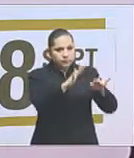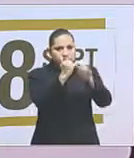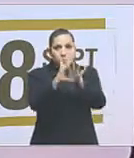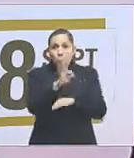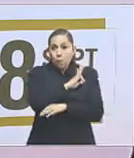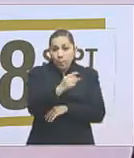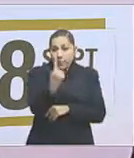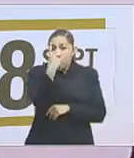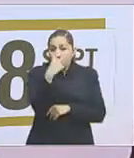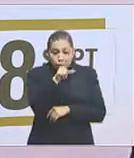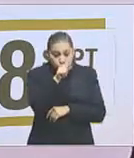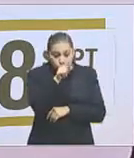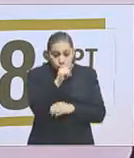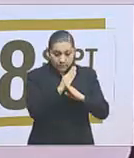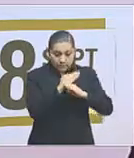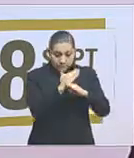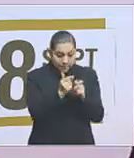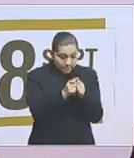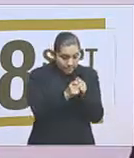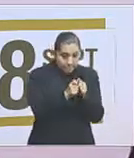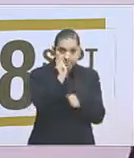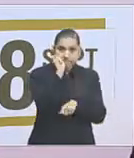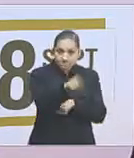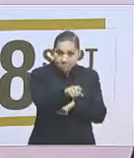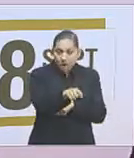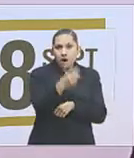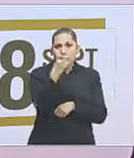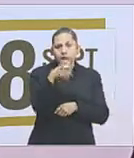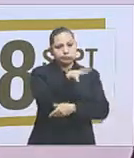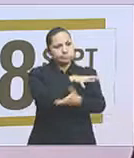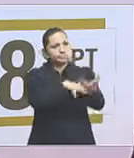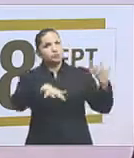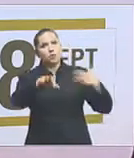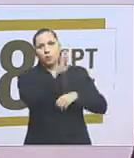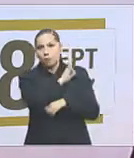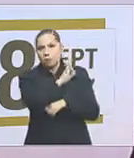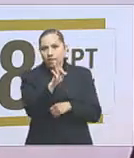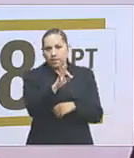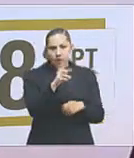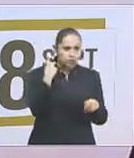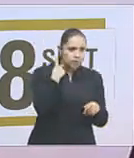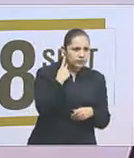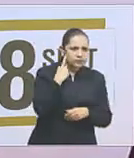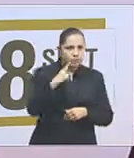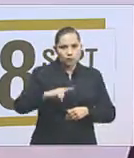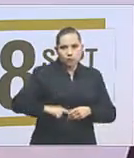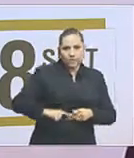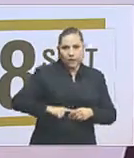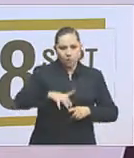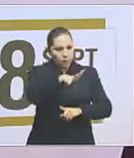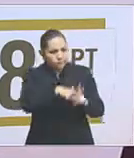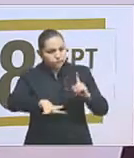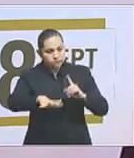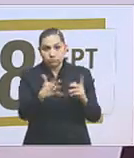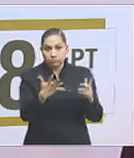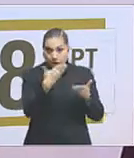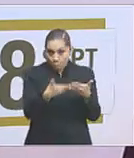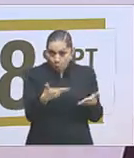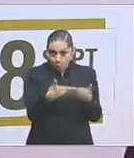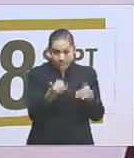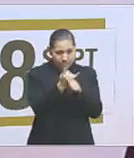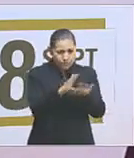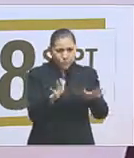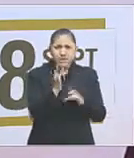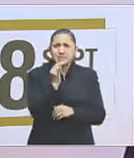intensificar una intención política la verdad es que si corre la velocidad de manera supersónica y